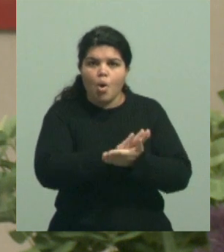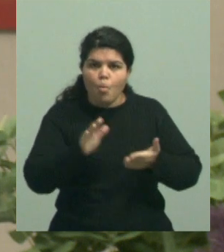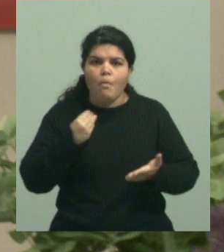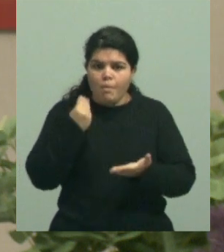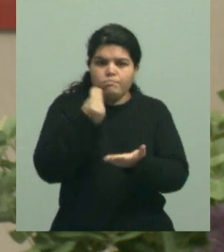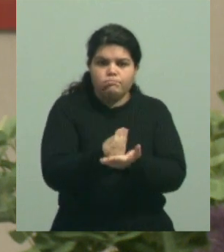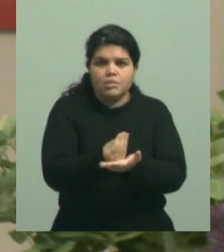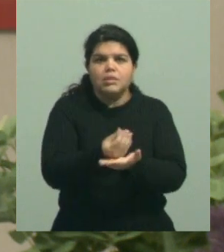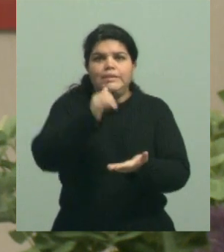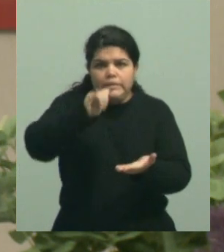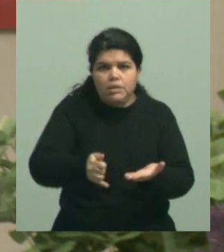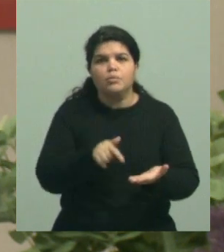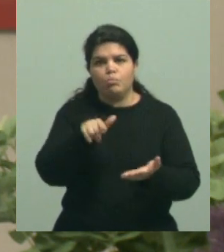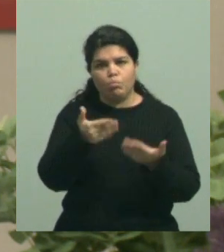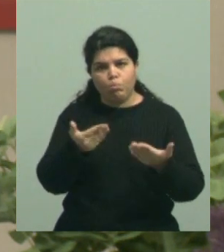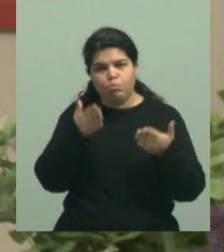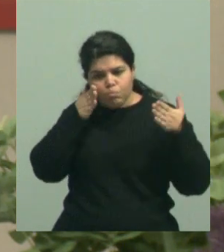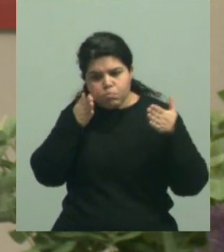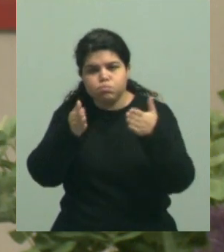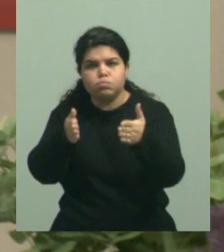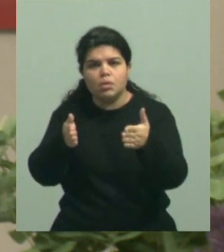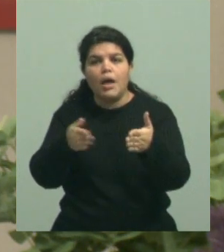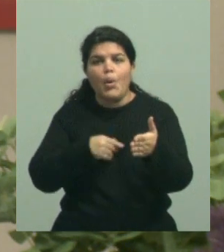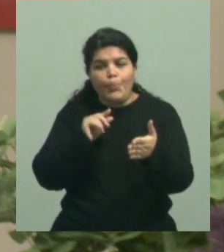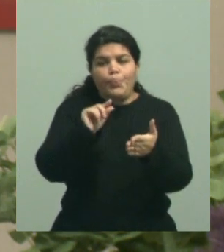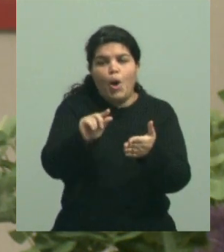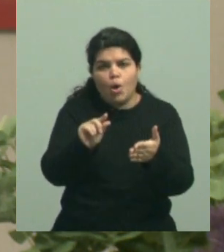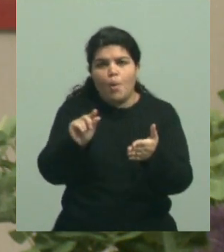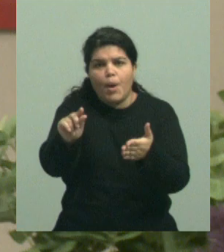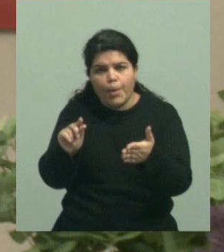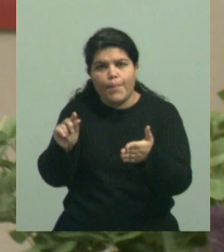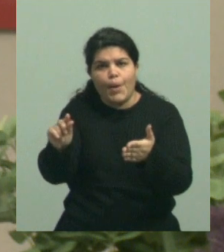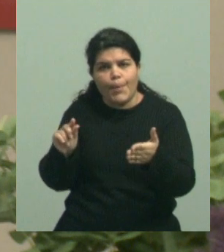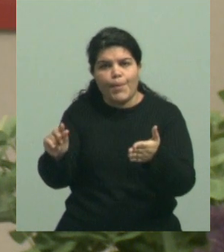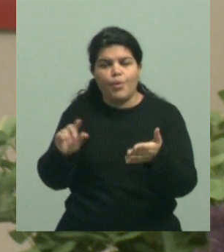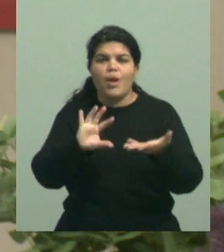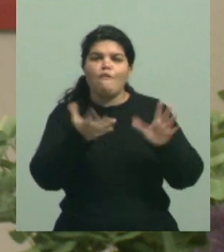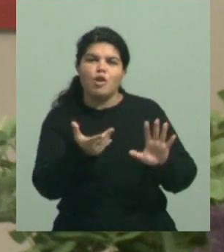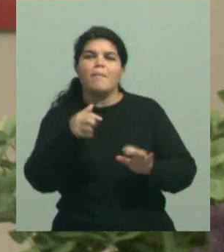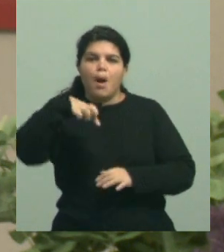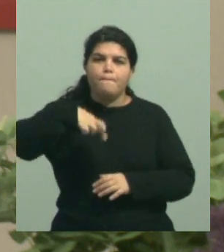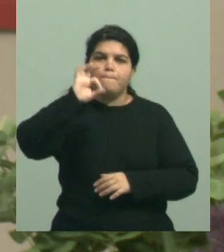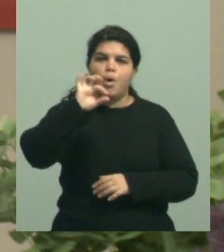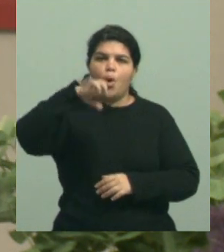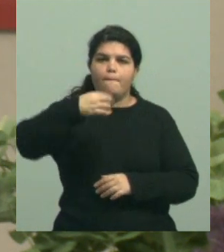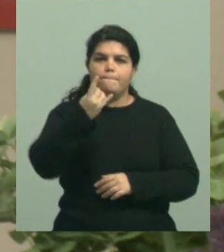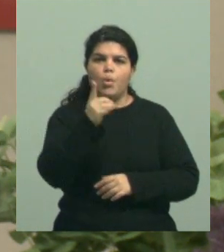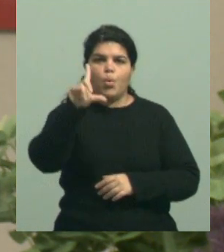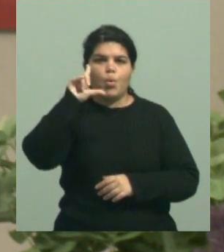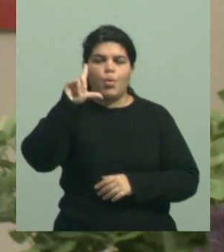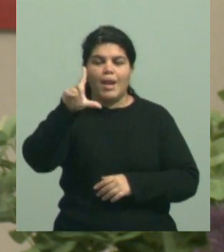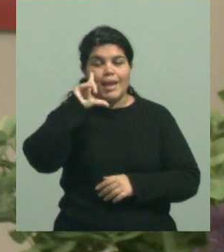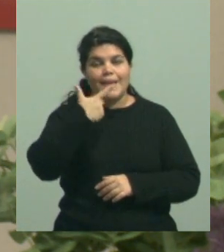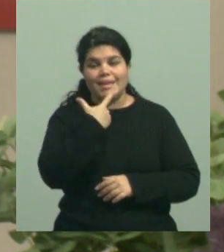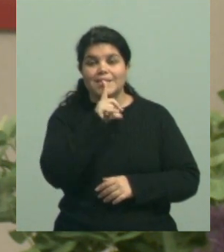una tendencia populista. Claro. Es donde han tratado de detractar justamente algunas discusiones que se dan hoy en día en Argentina: un